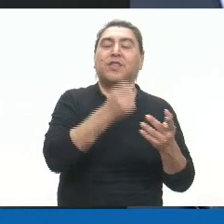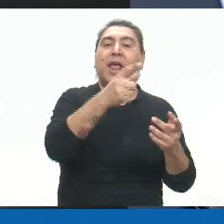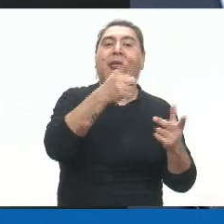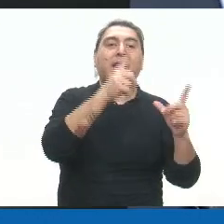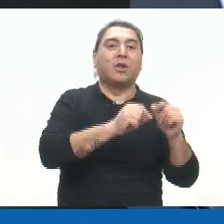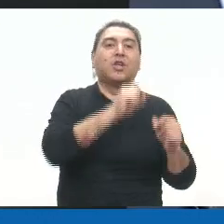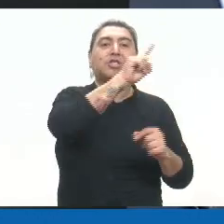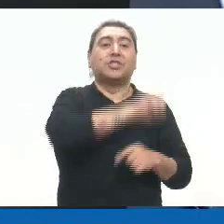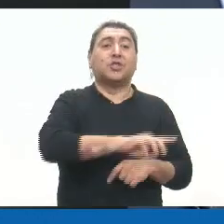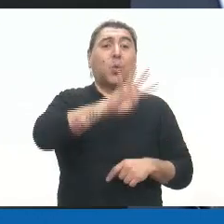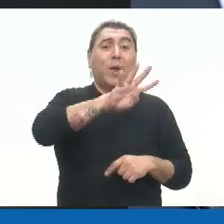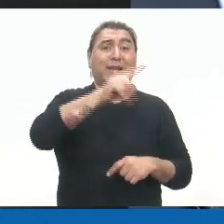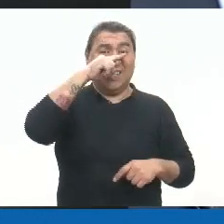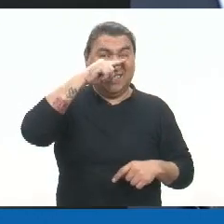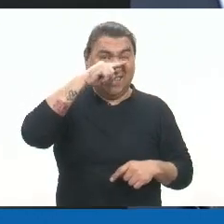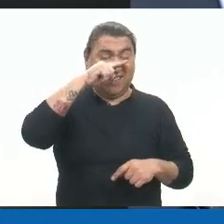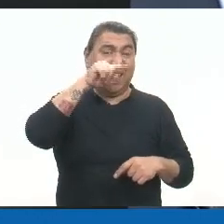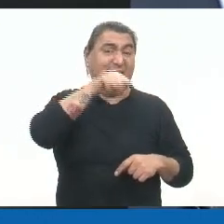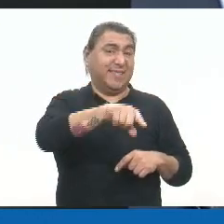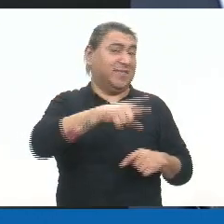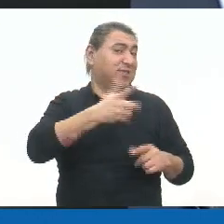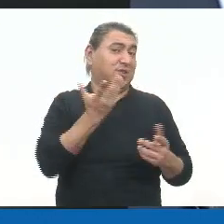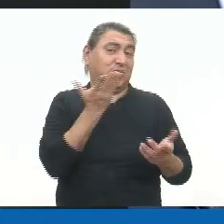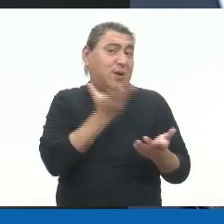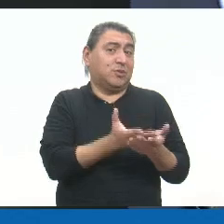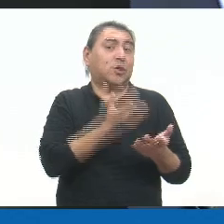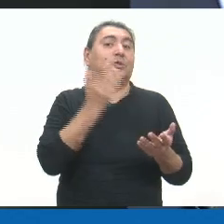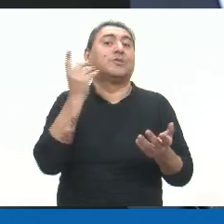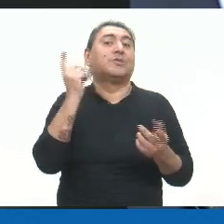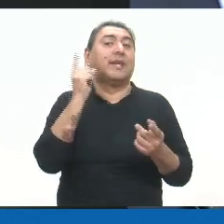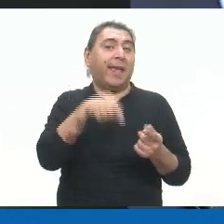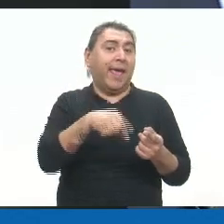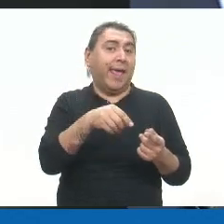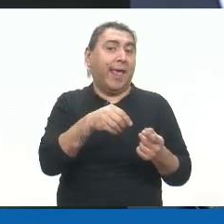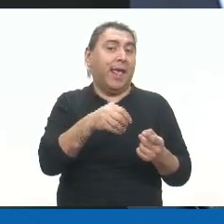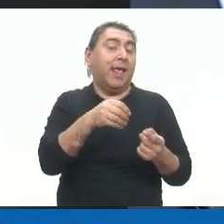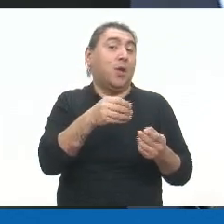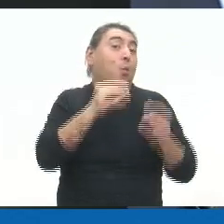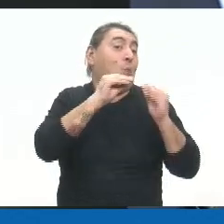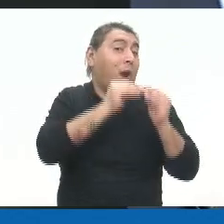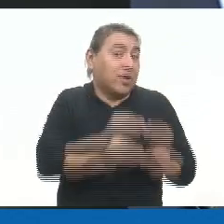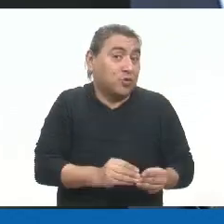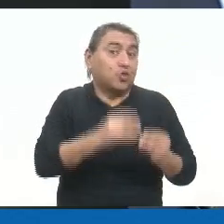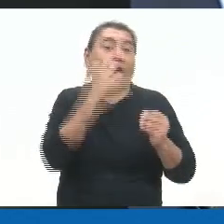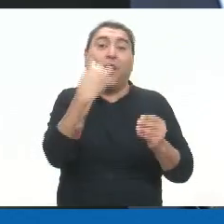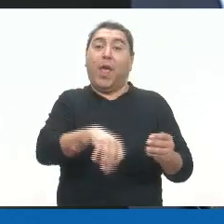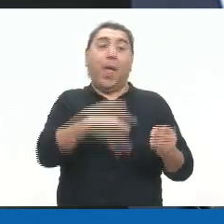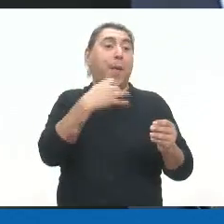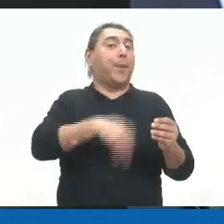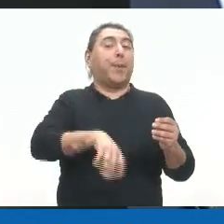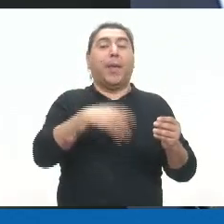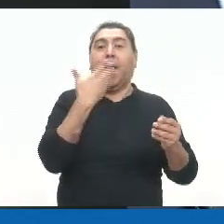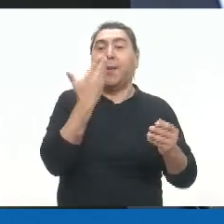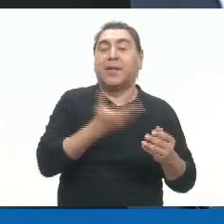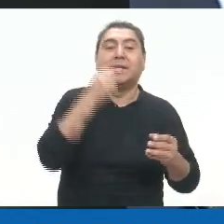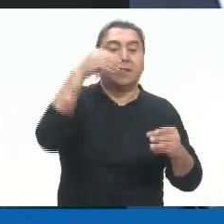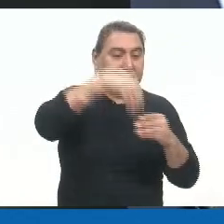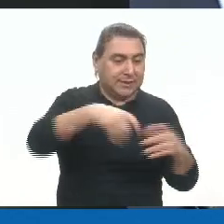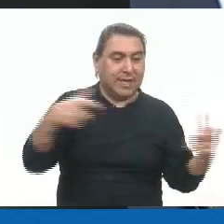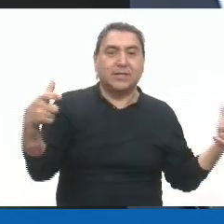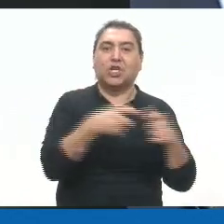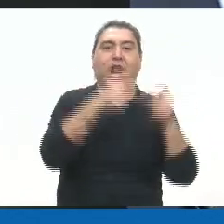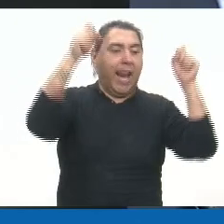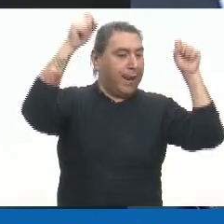1447 que es una moción sobre tablas que es que un asunto sea tratado en esta sesión sobre